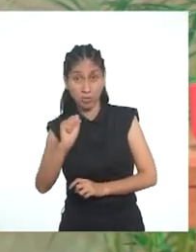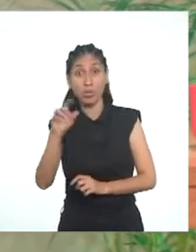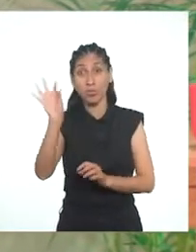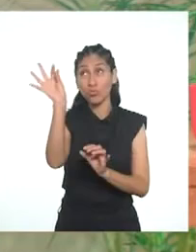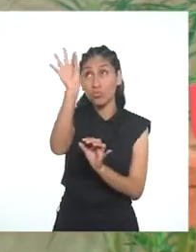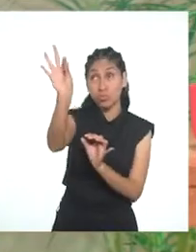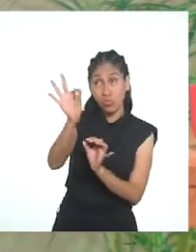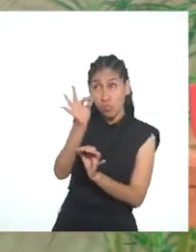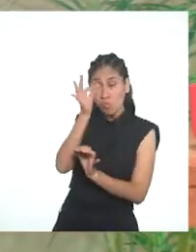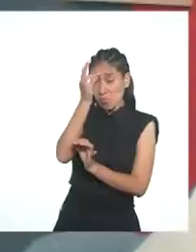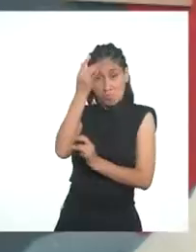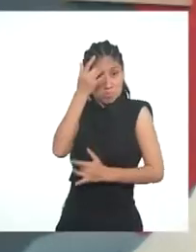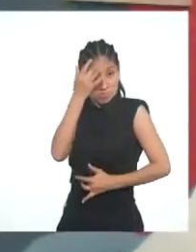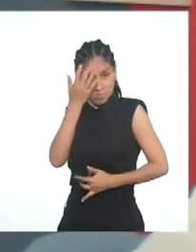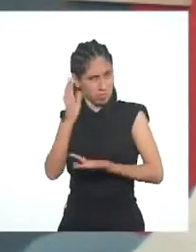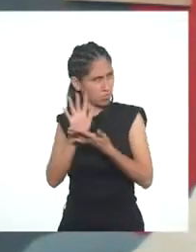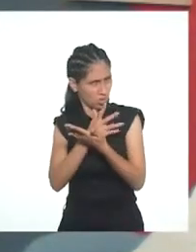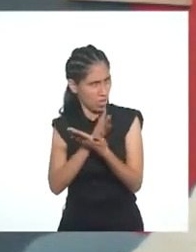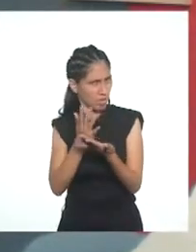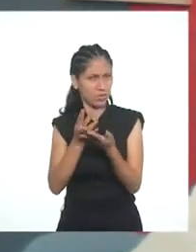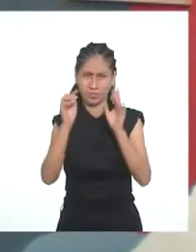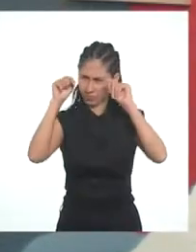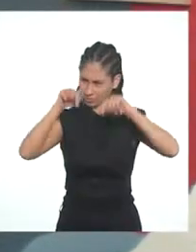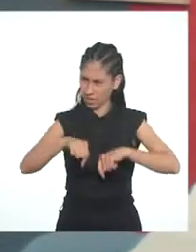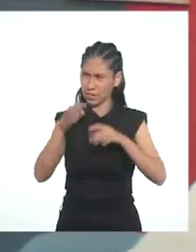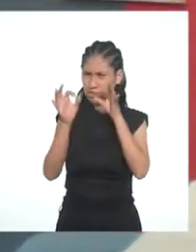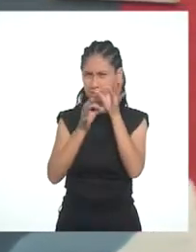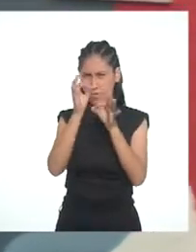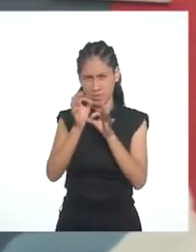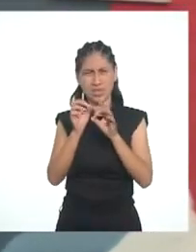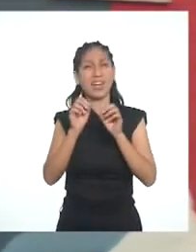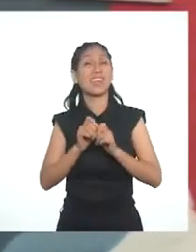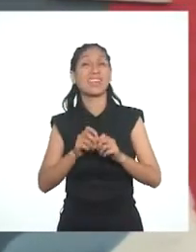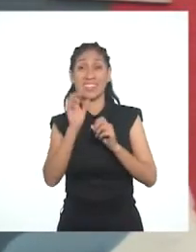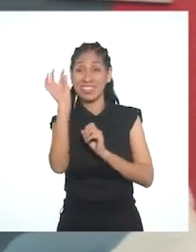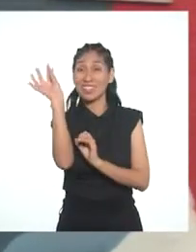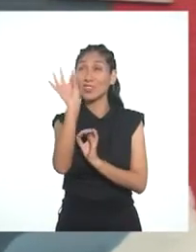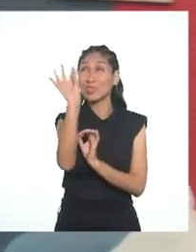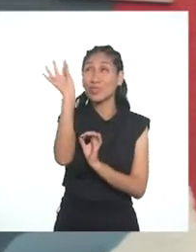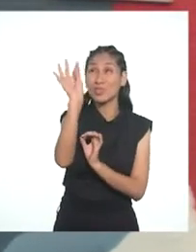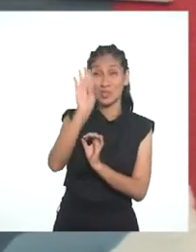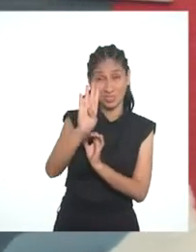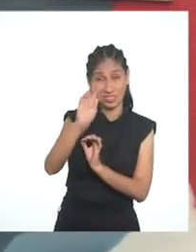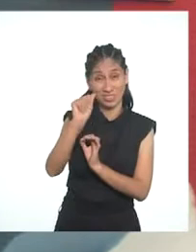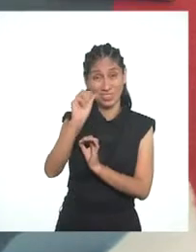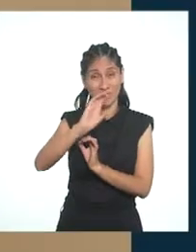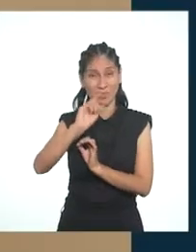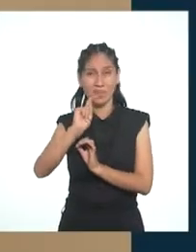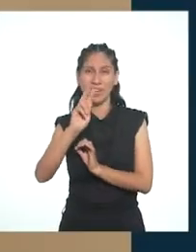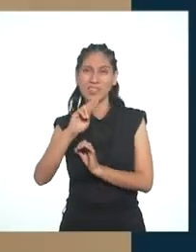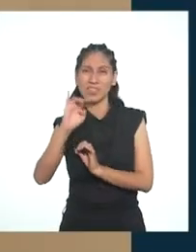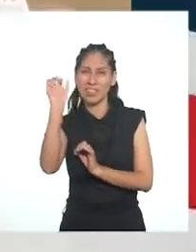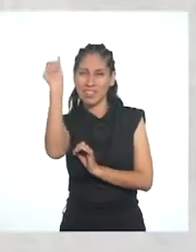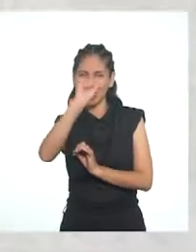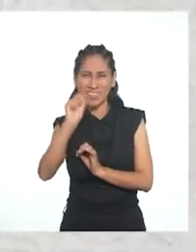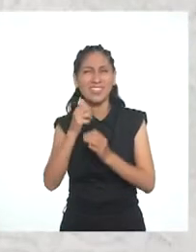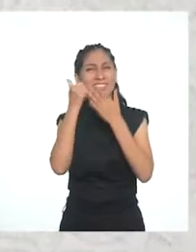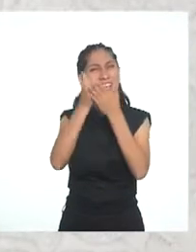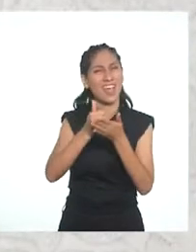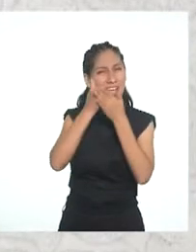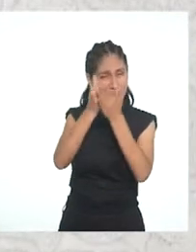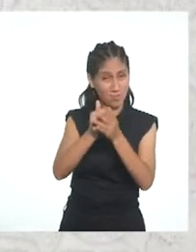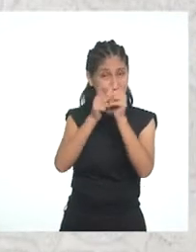no causan enfermedades. Así será. Hablemos de las bacterias que favorecen al ser humano y a la naturaleza. Vamos con